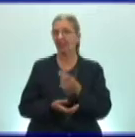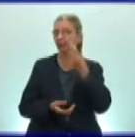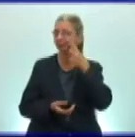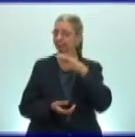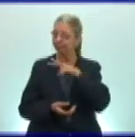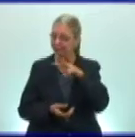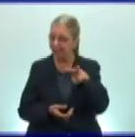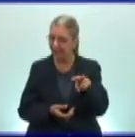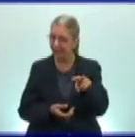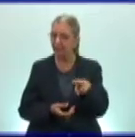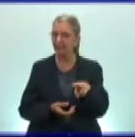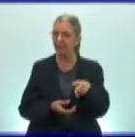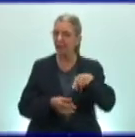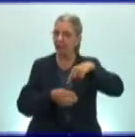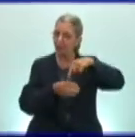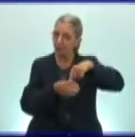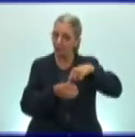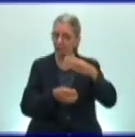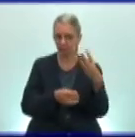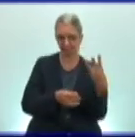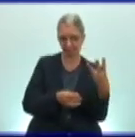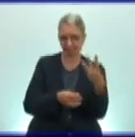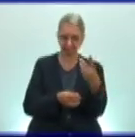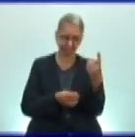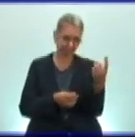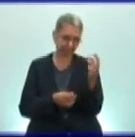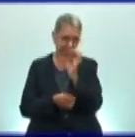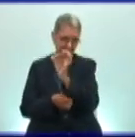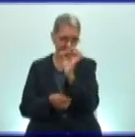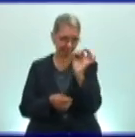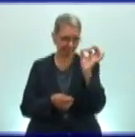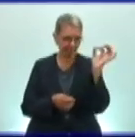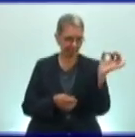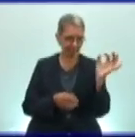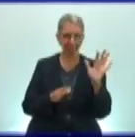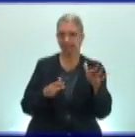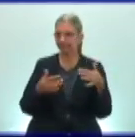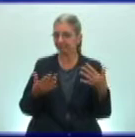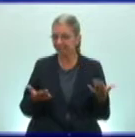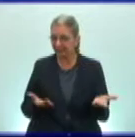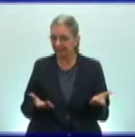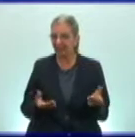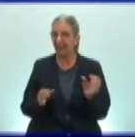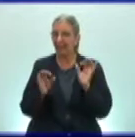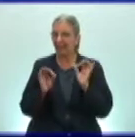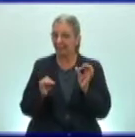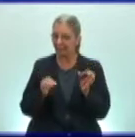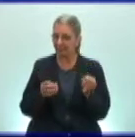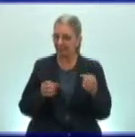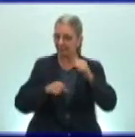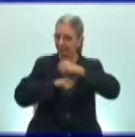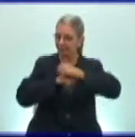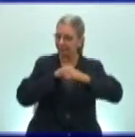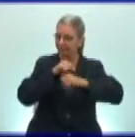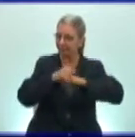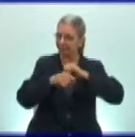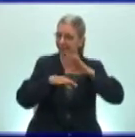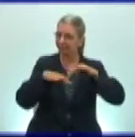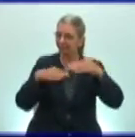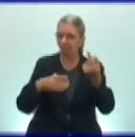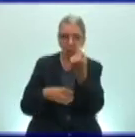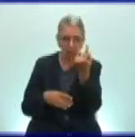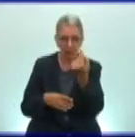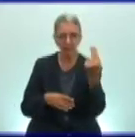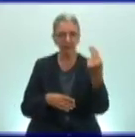Observen estos tres núcleos de átomos de un elemento químico. Fíjense que todos tienen en su composición un protón